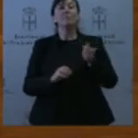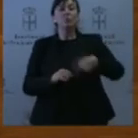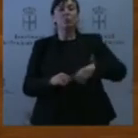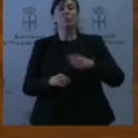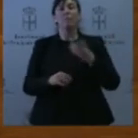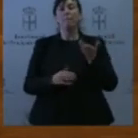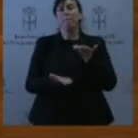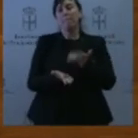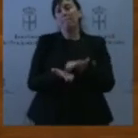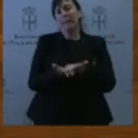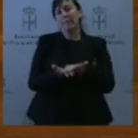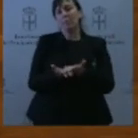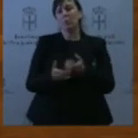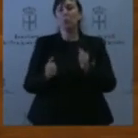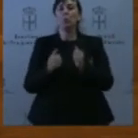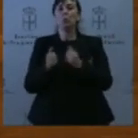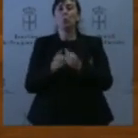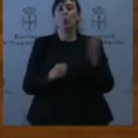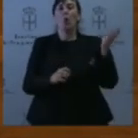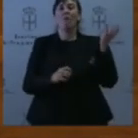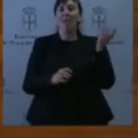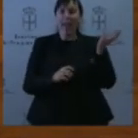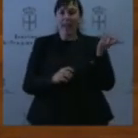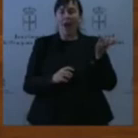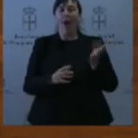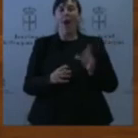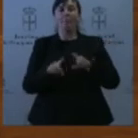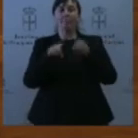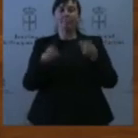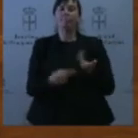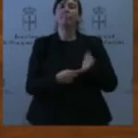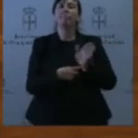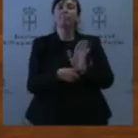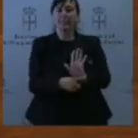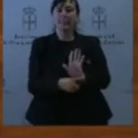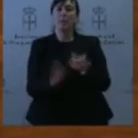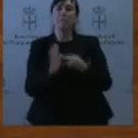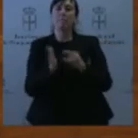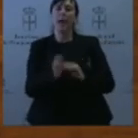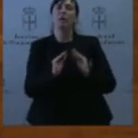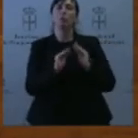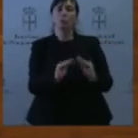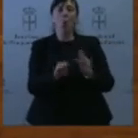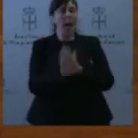el mantenimiento de la actividad empresarial y del empleo. La labor del Gobierno no es